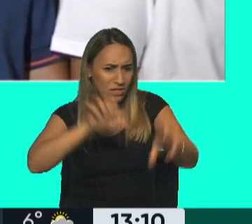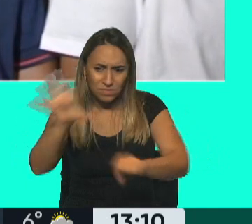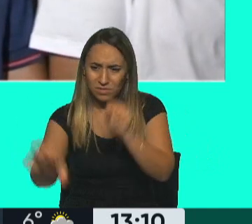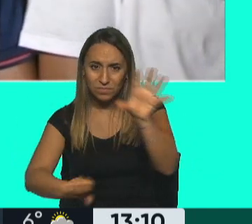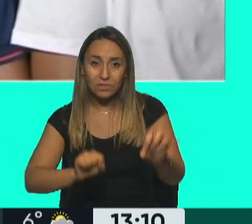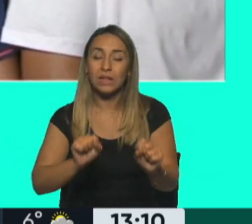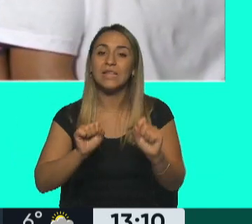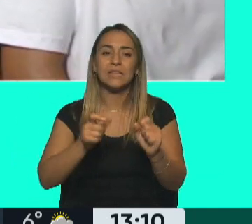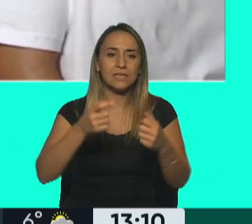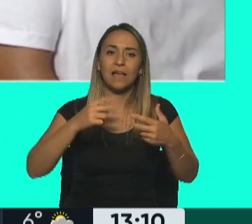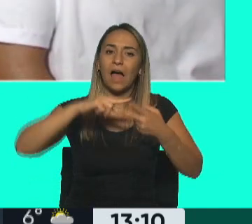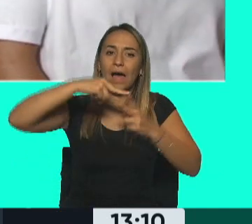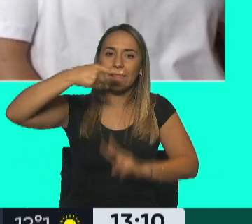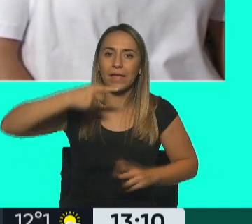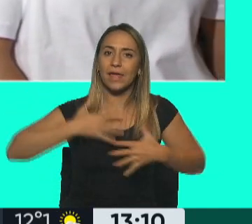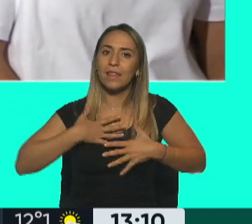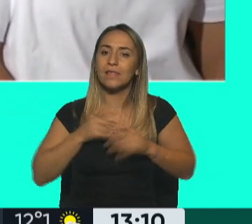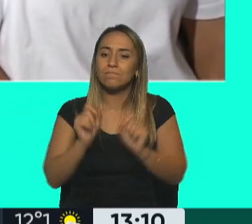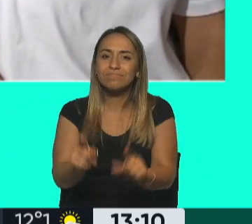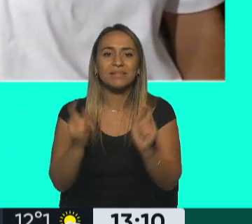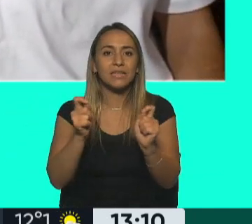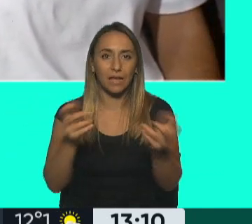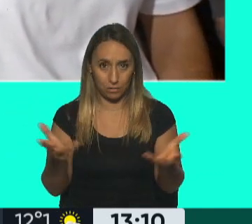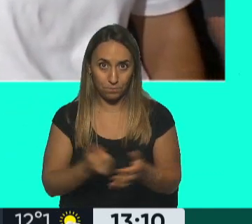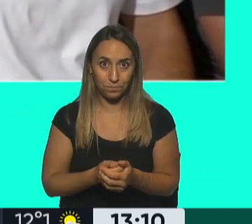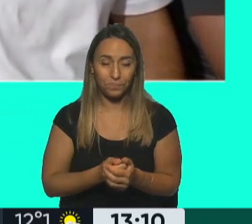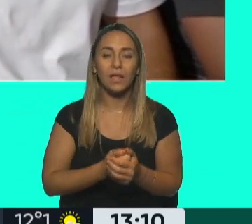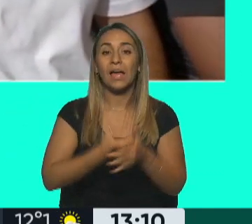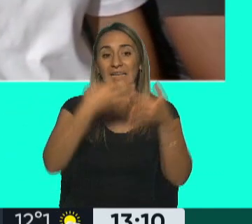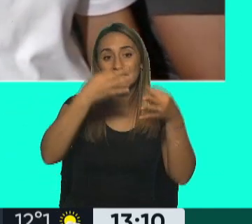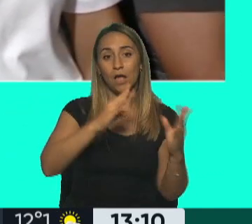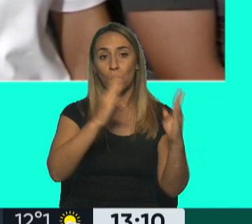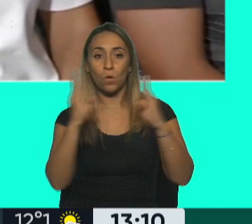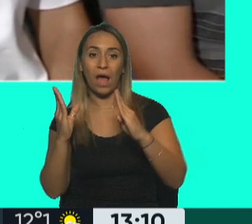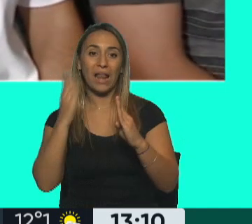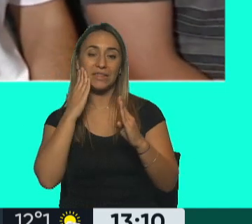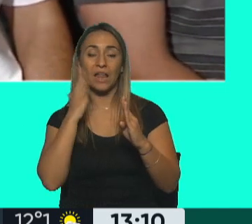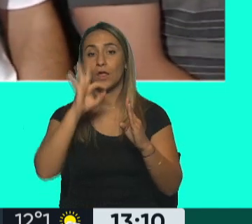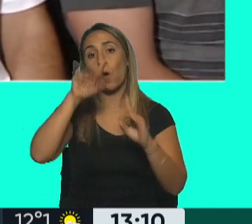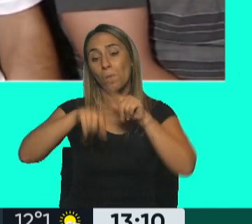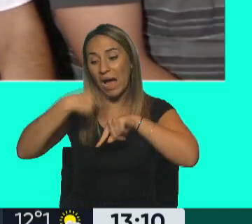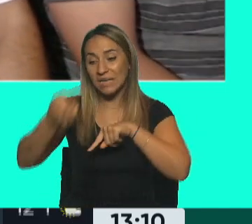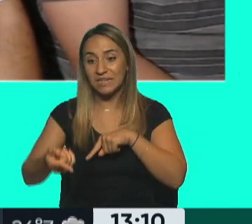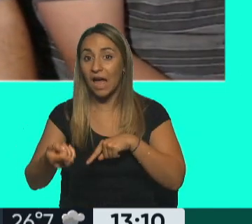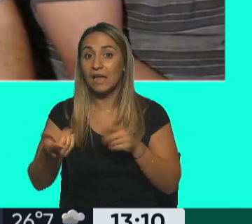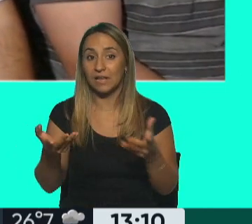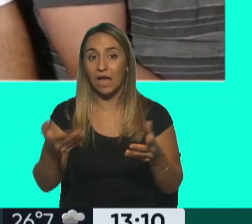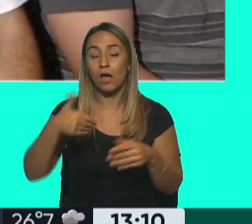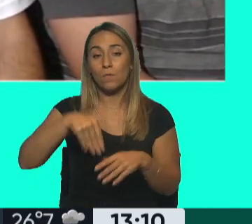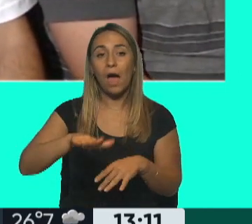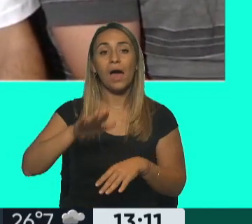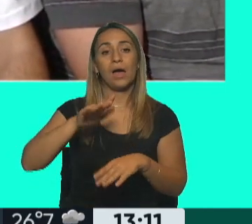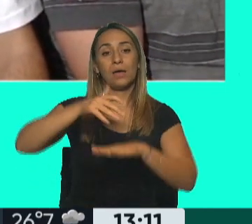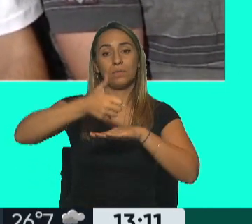podrían estar allí luego seguramente en horas de la tarde o en las primeras horas de mañana hará su